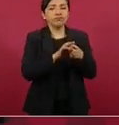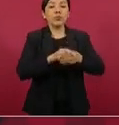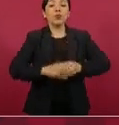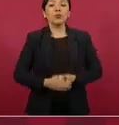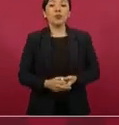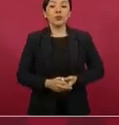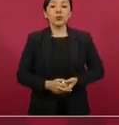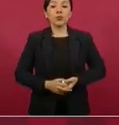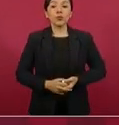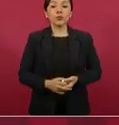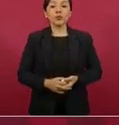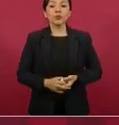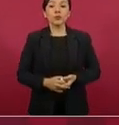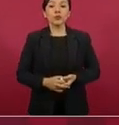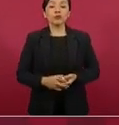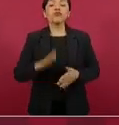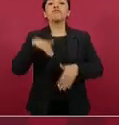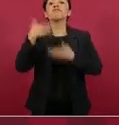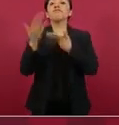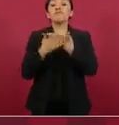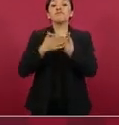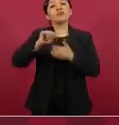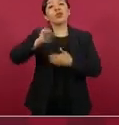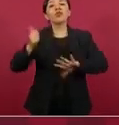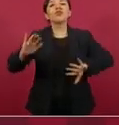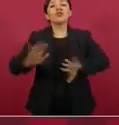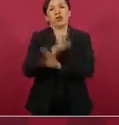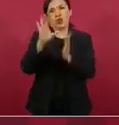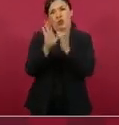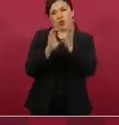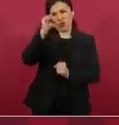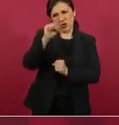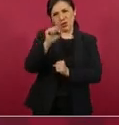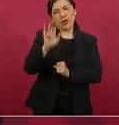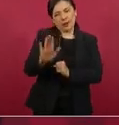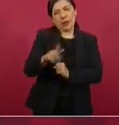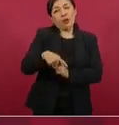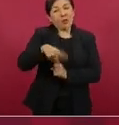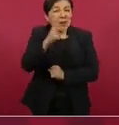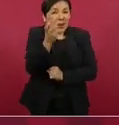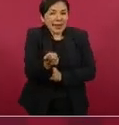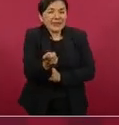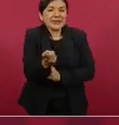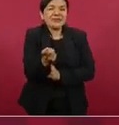Ahora viene la reforma constitucional, pero ya, la verdad,